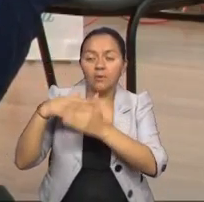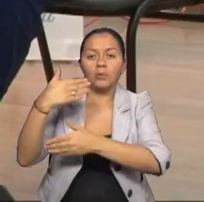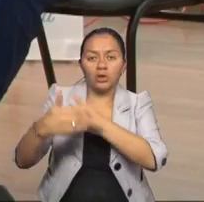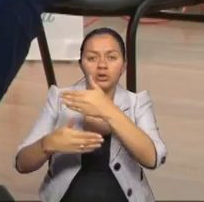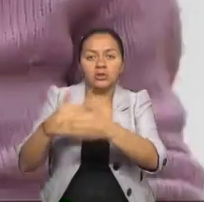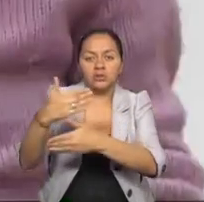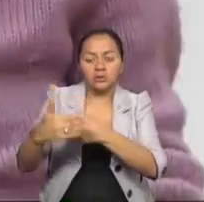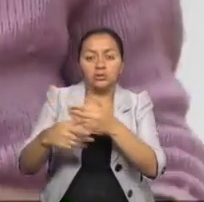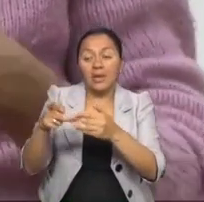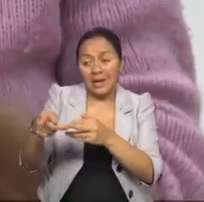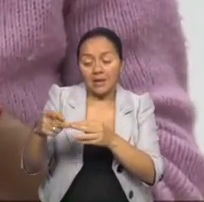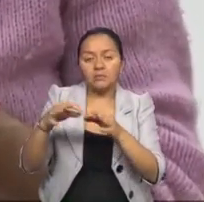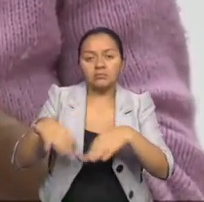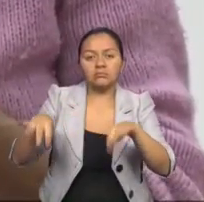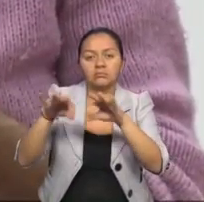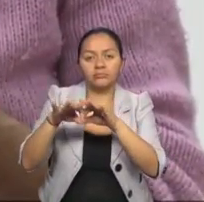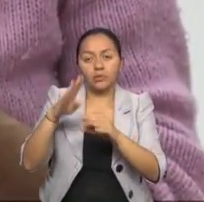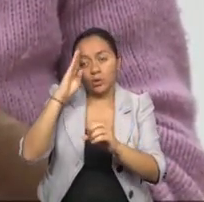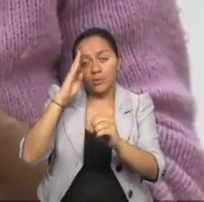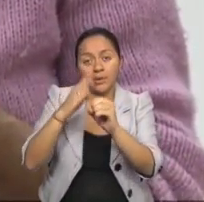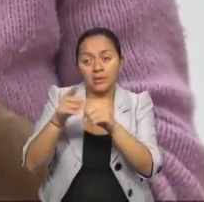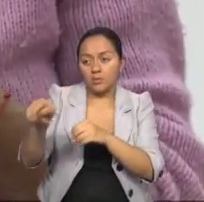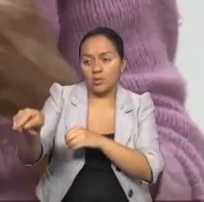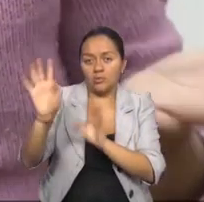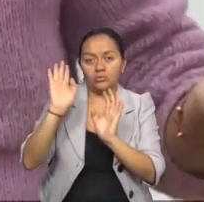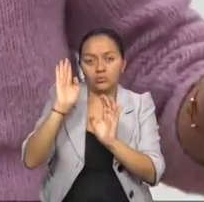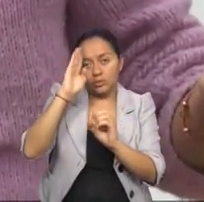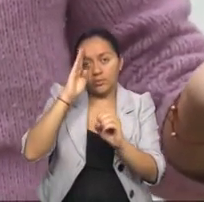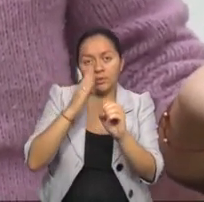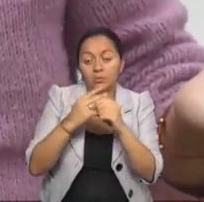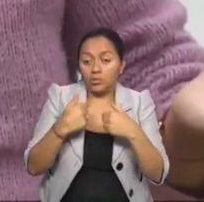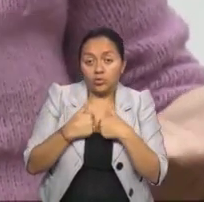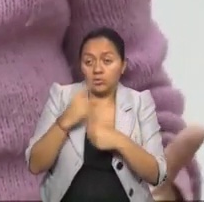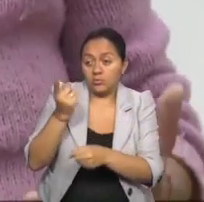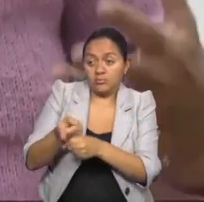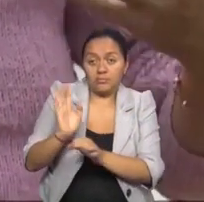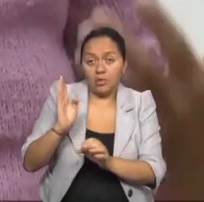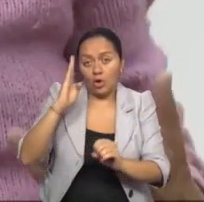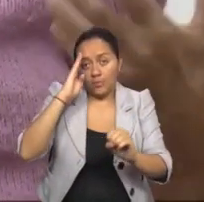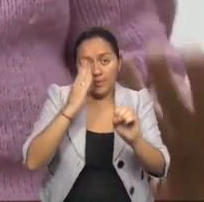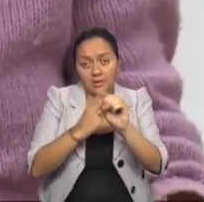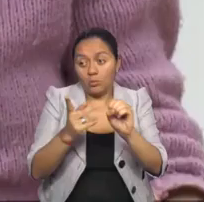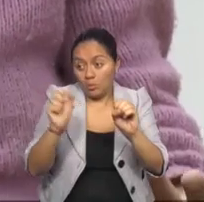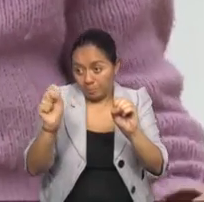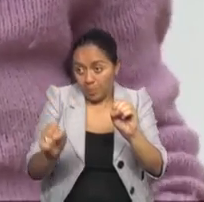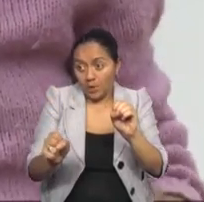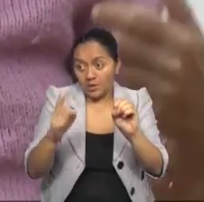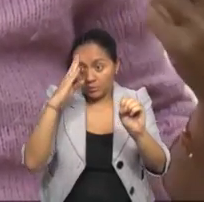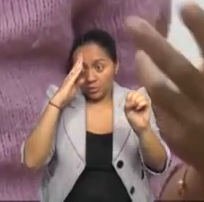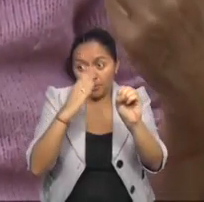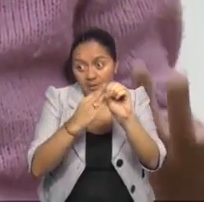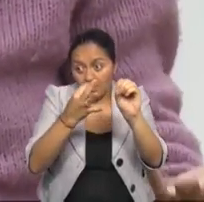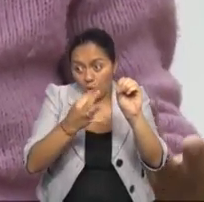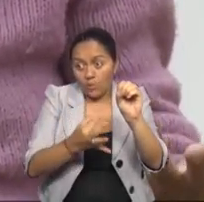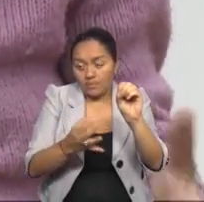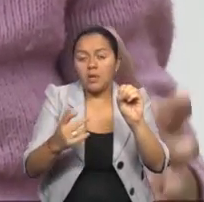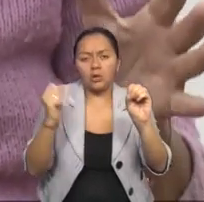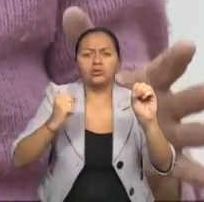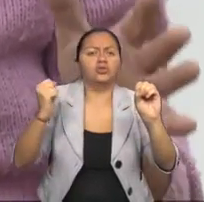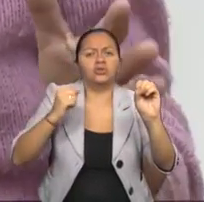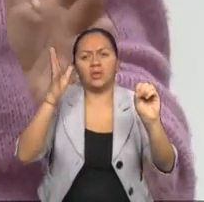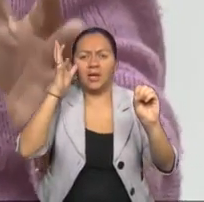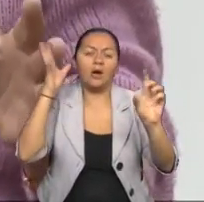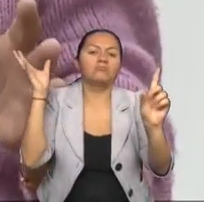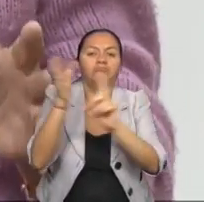ellos los que marcan las metas no nosotros bien y entonces son metas que ellos si creen que son posibles